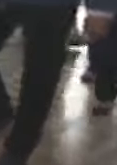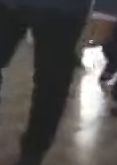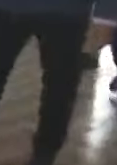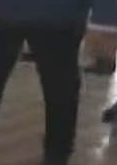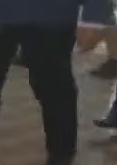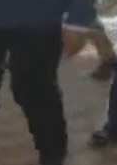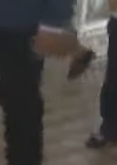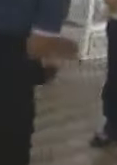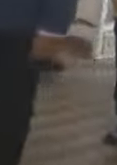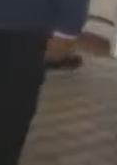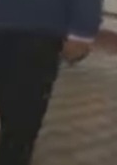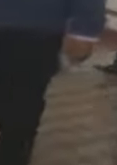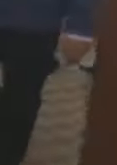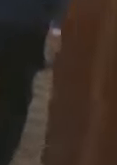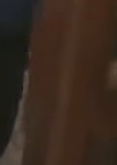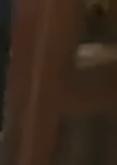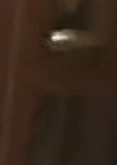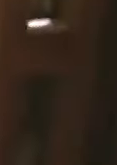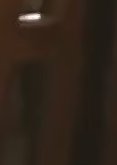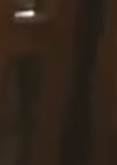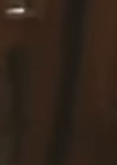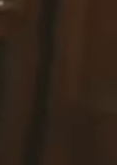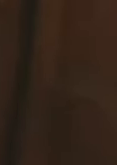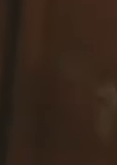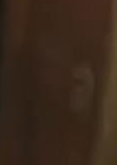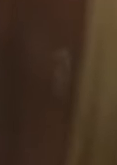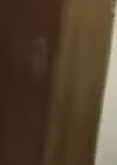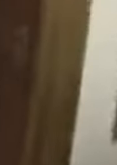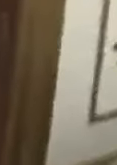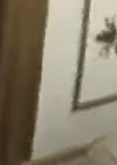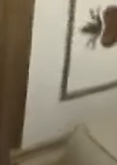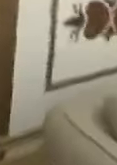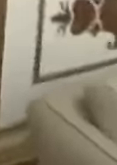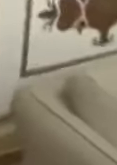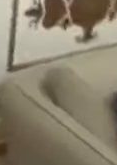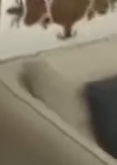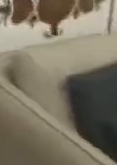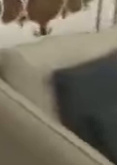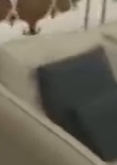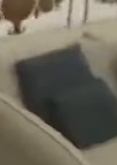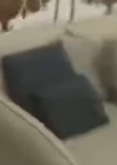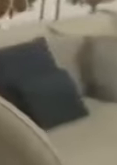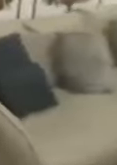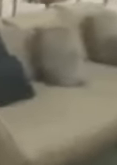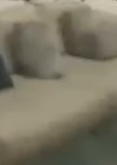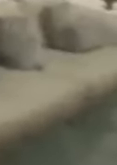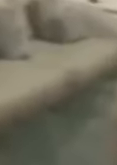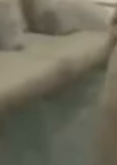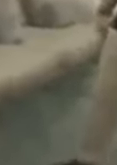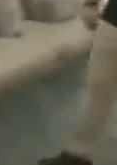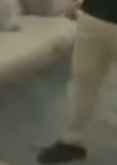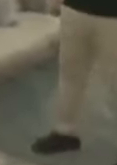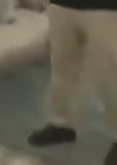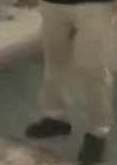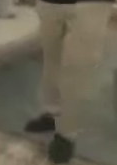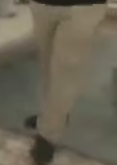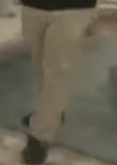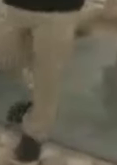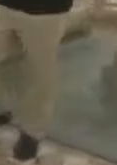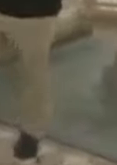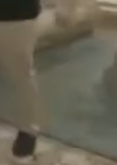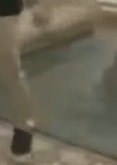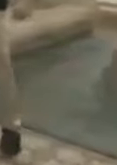para continuar esta gran lucha frente al oscurantismo, a la antidemocracia que aplicó el gobierno de los Estados Unidos